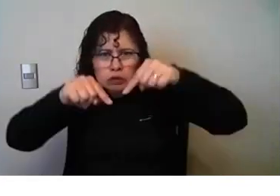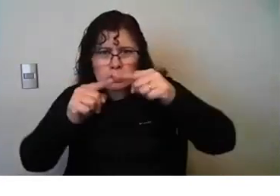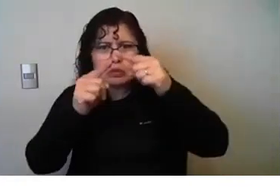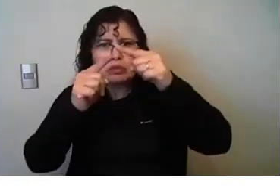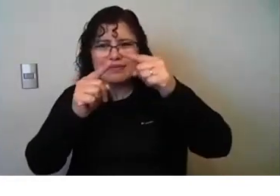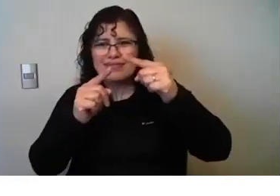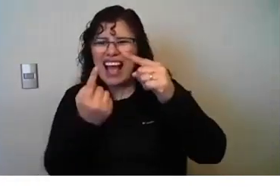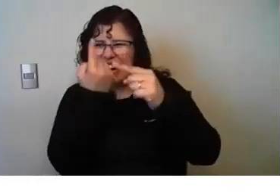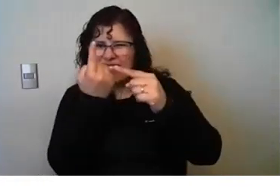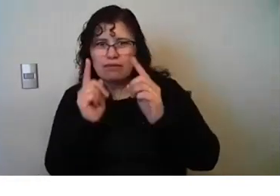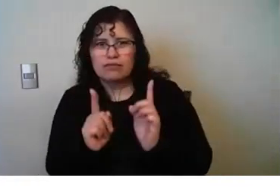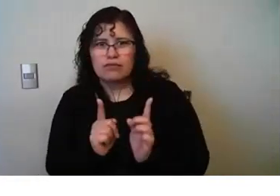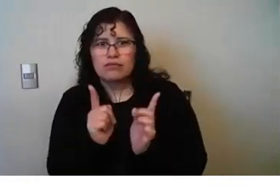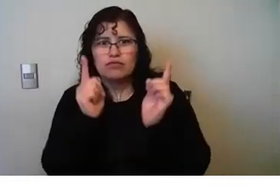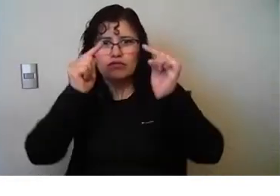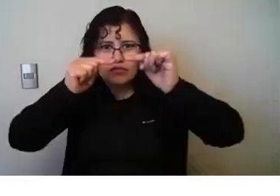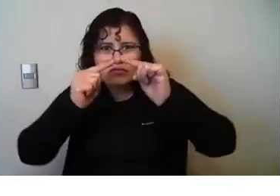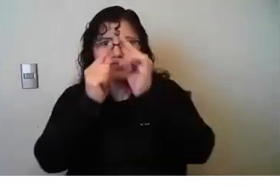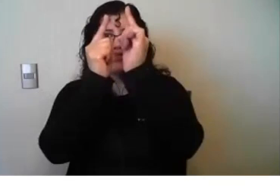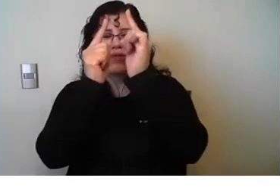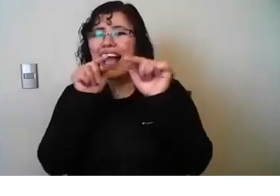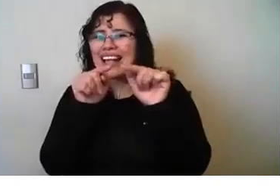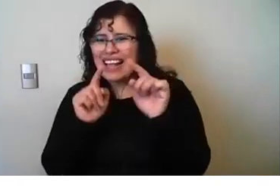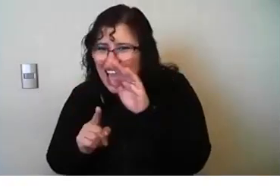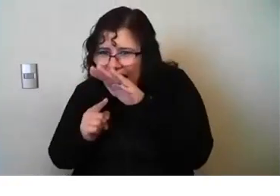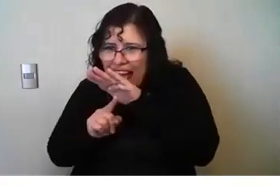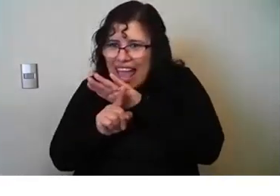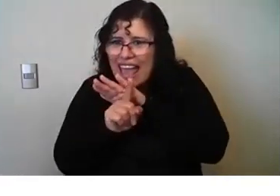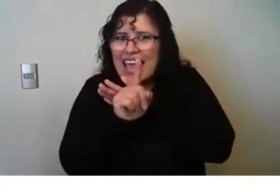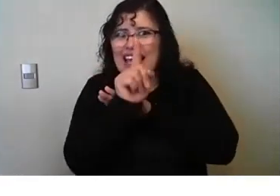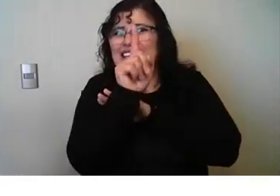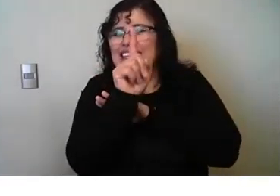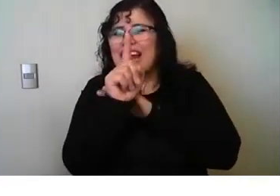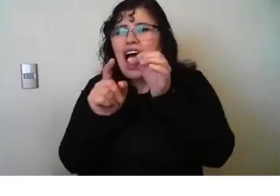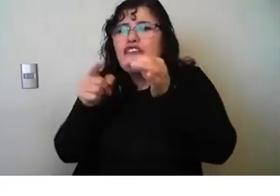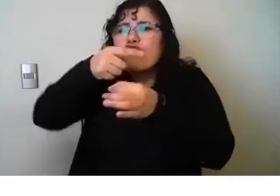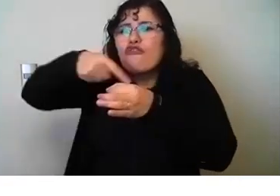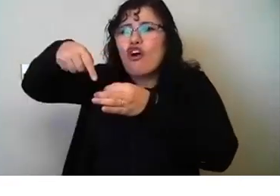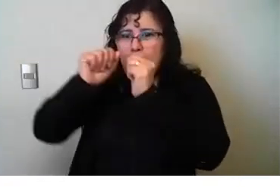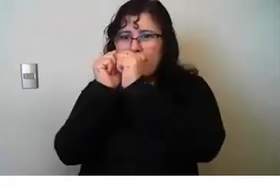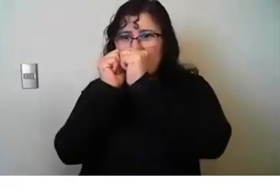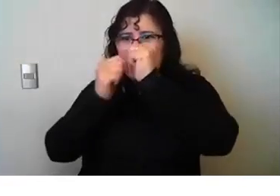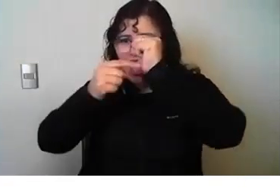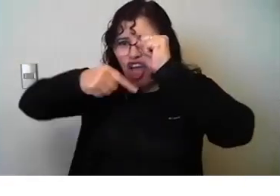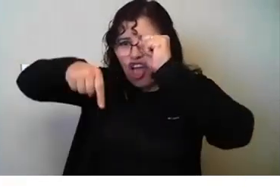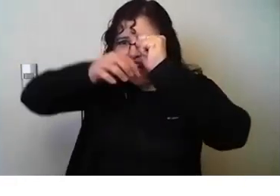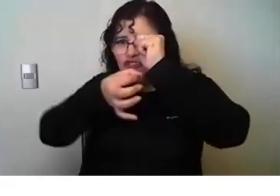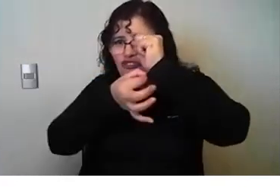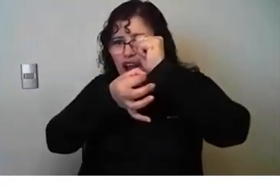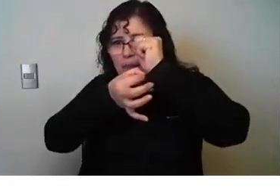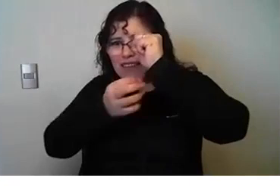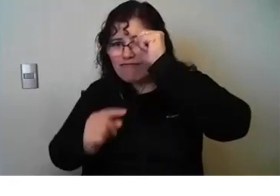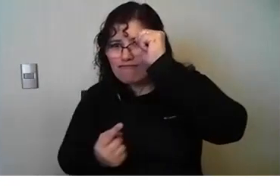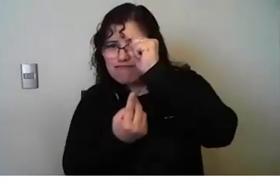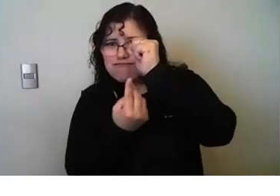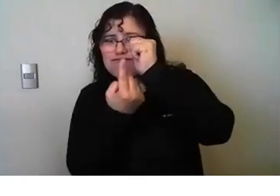está a la altura del foramen magno. Ahí está penetrando la arteria vertebral con el foramen magno para formar la arteria basilar. Y si se fijan, hay